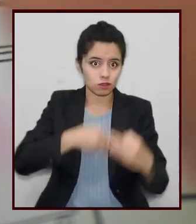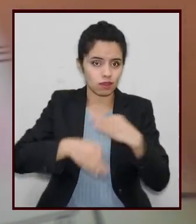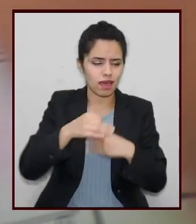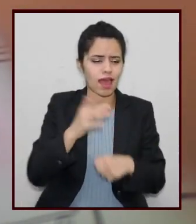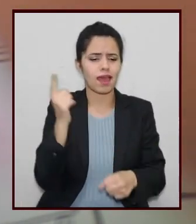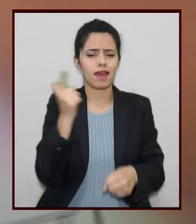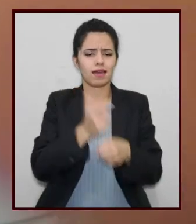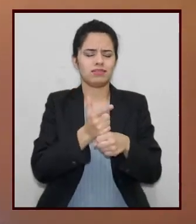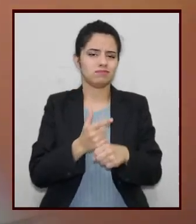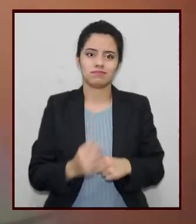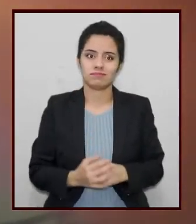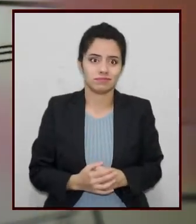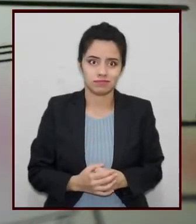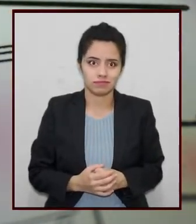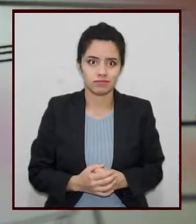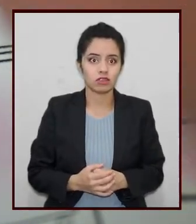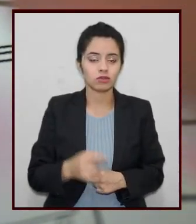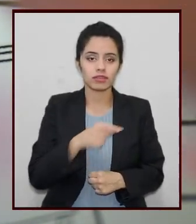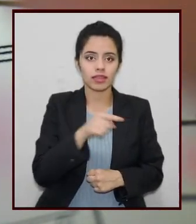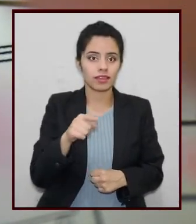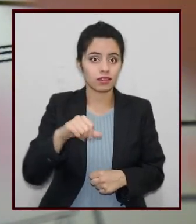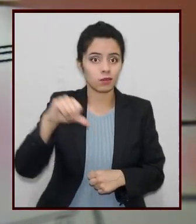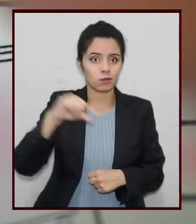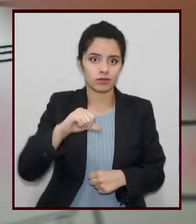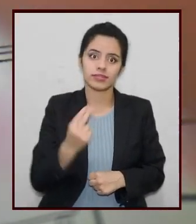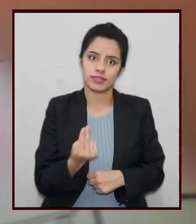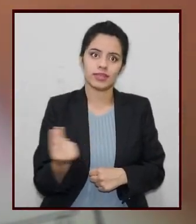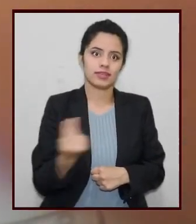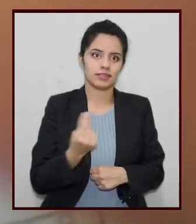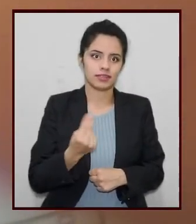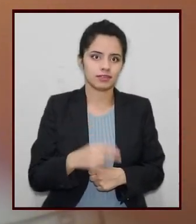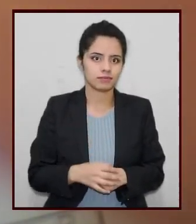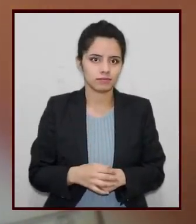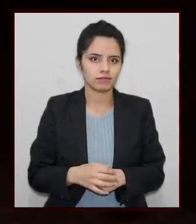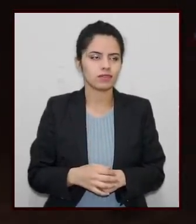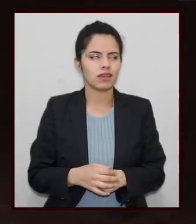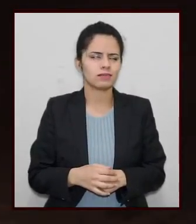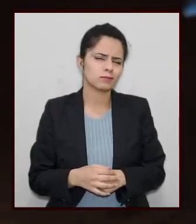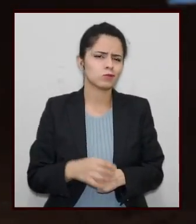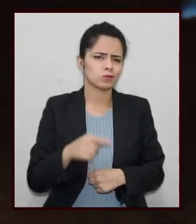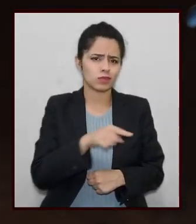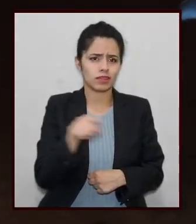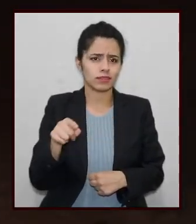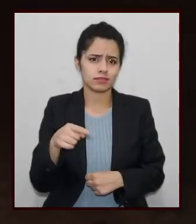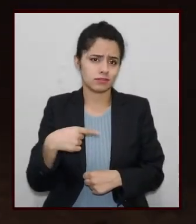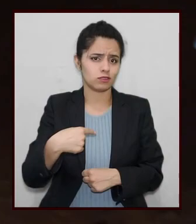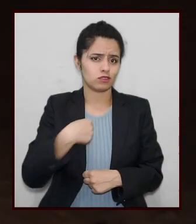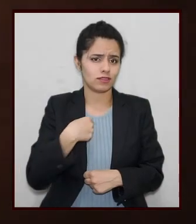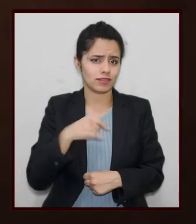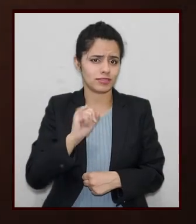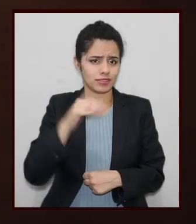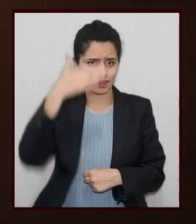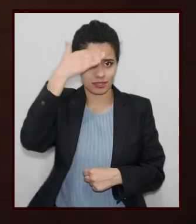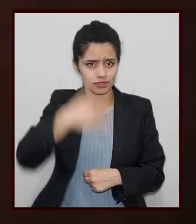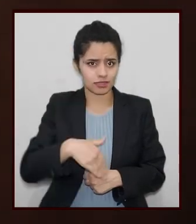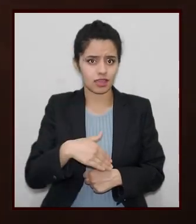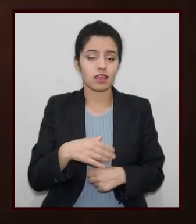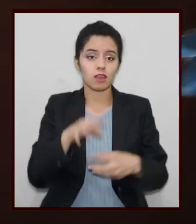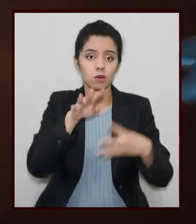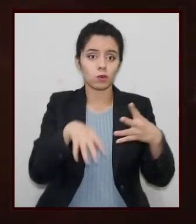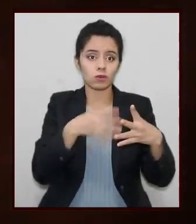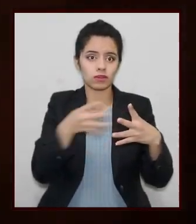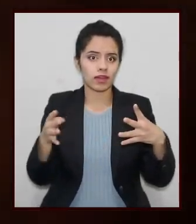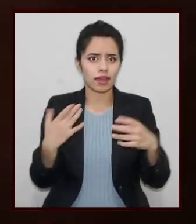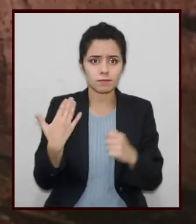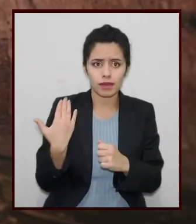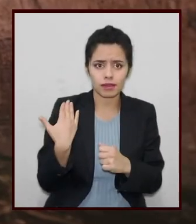hoy en día no podemos imaginar un mundo sin ellas. Bueno, ustedes, yo sí, pero no crean que las hojas de cálculo se empezaron a utilizar